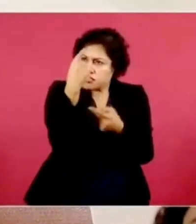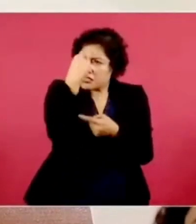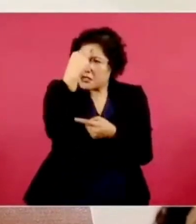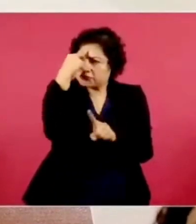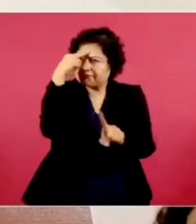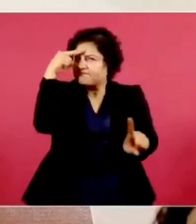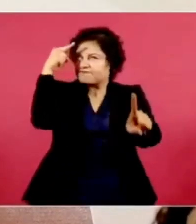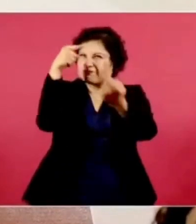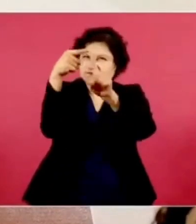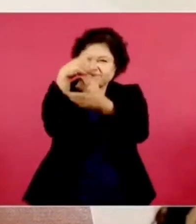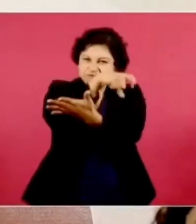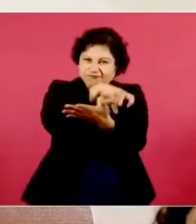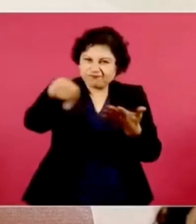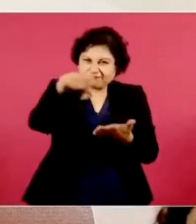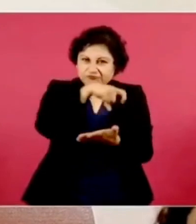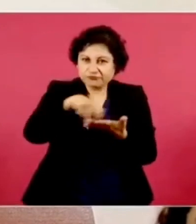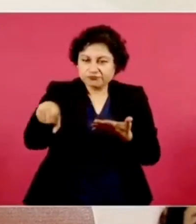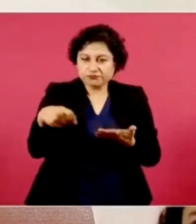materialista,